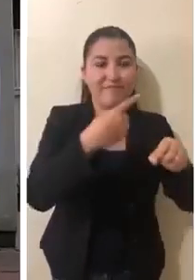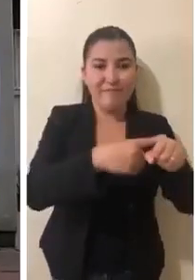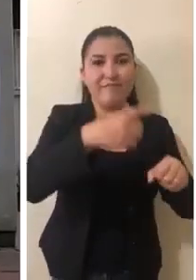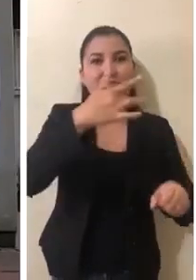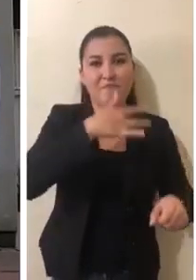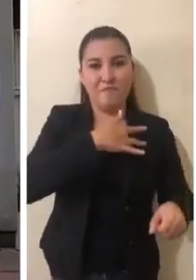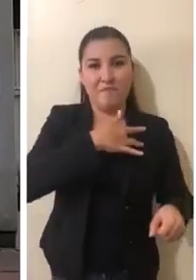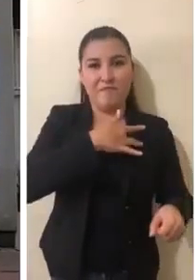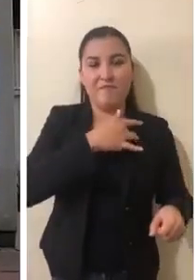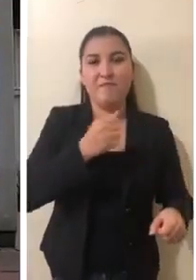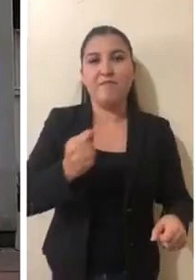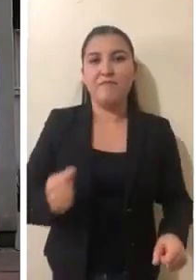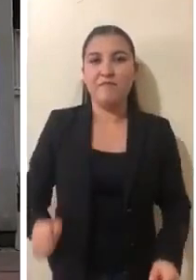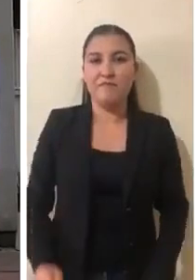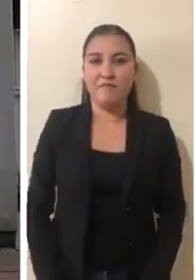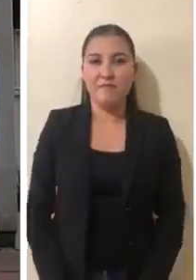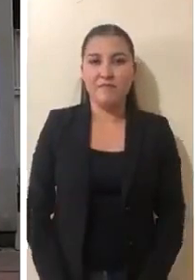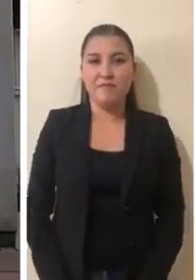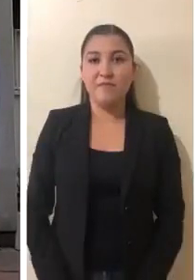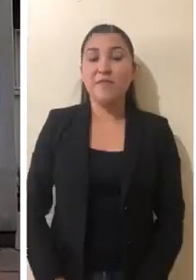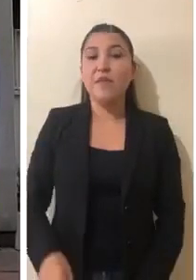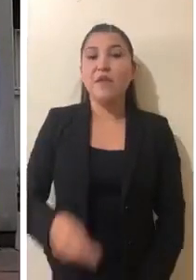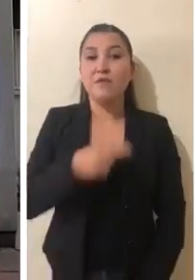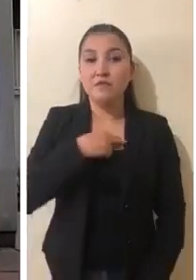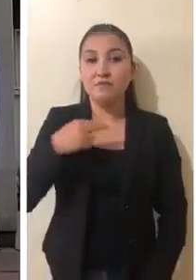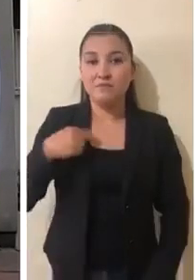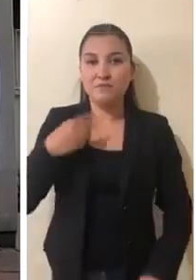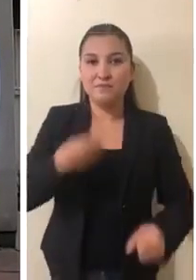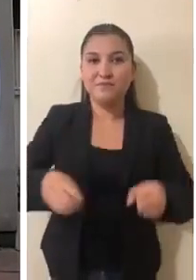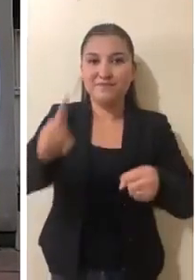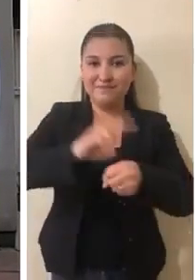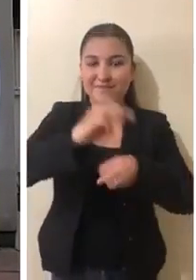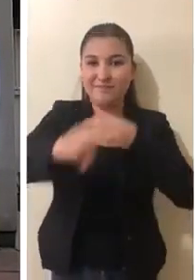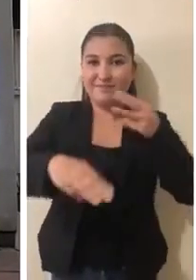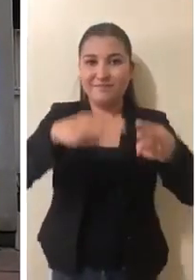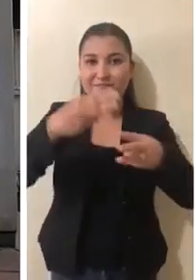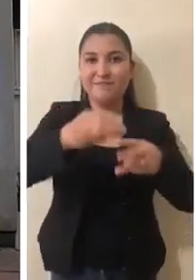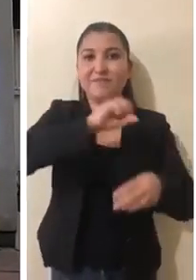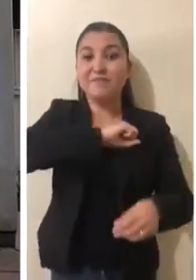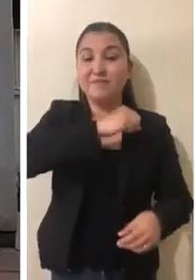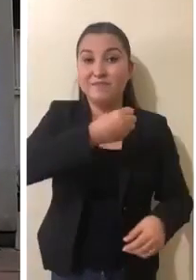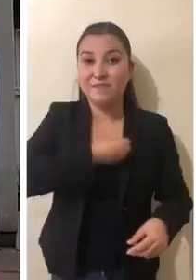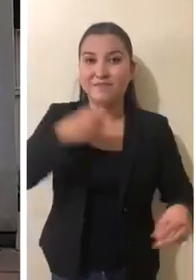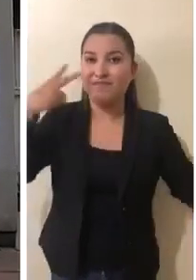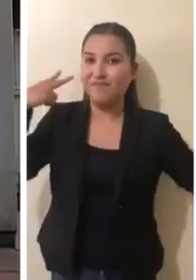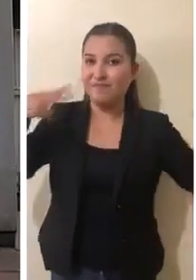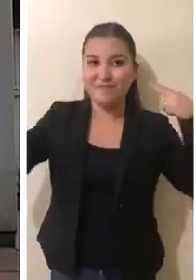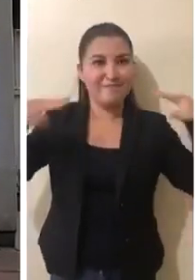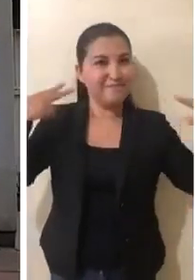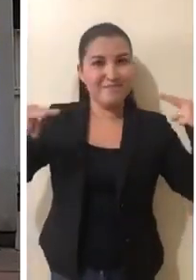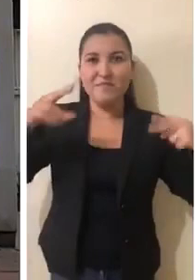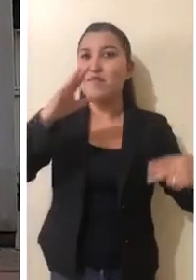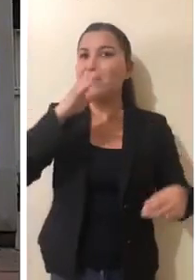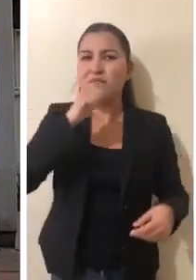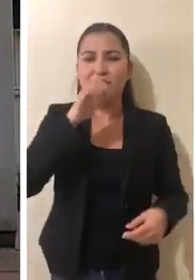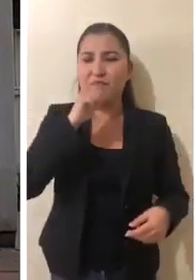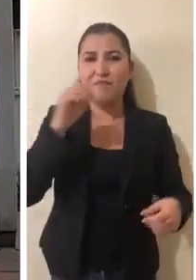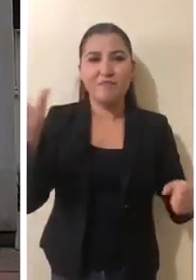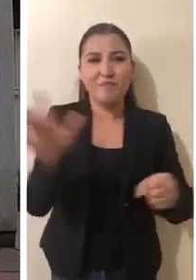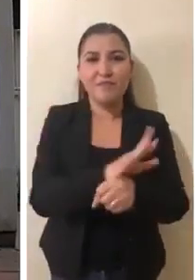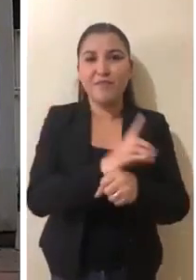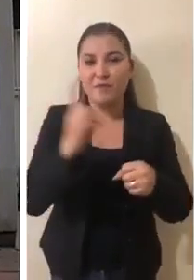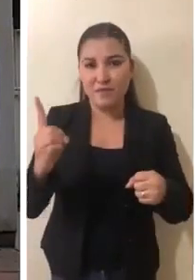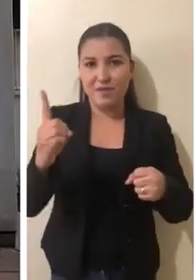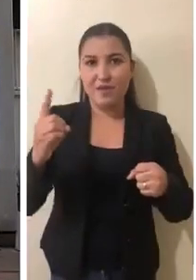en padecimientos del corazón. No podemos celebrar el Día Mundial de la Salud